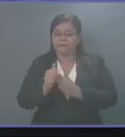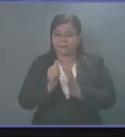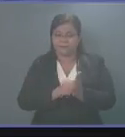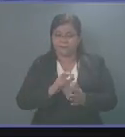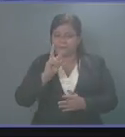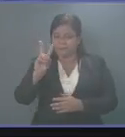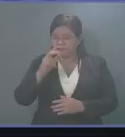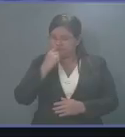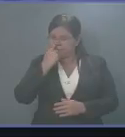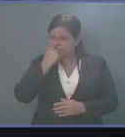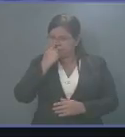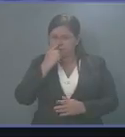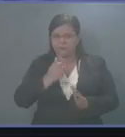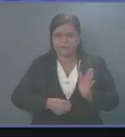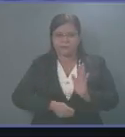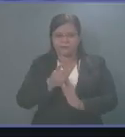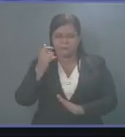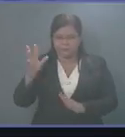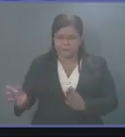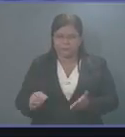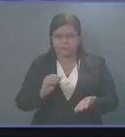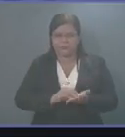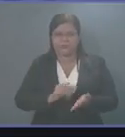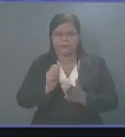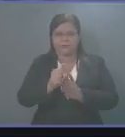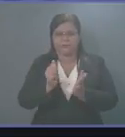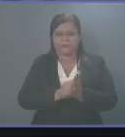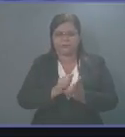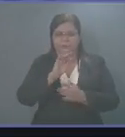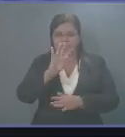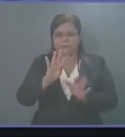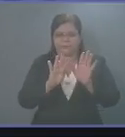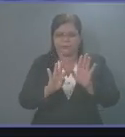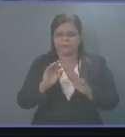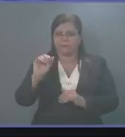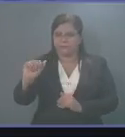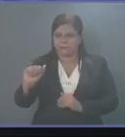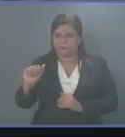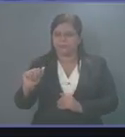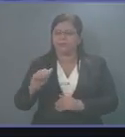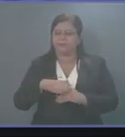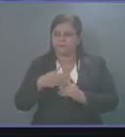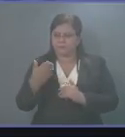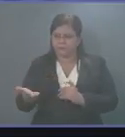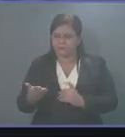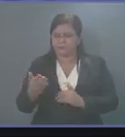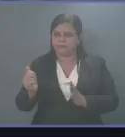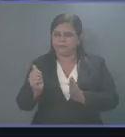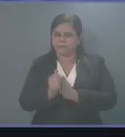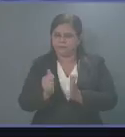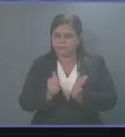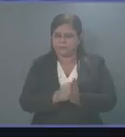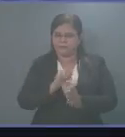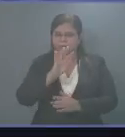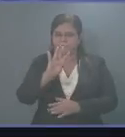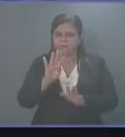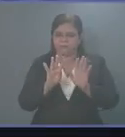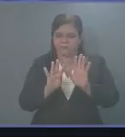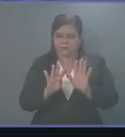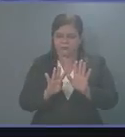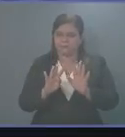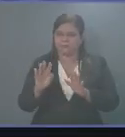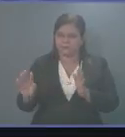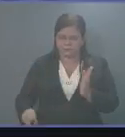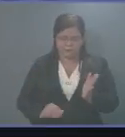2. Incorpórase el artículo 49A después del artículo 49 de